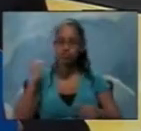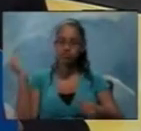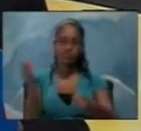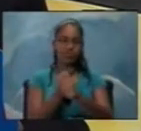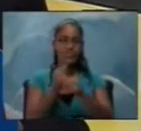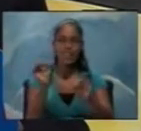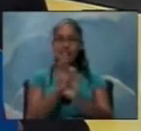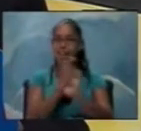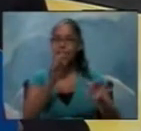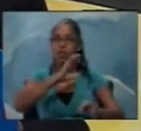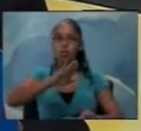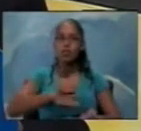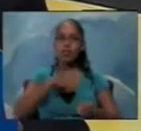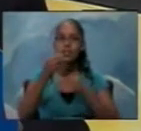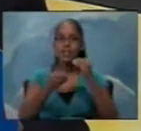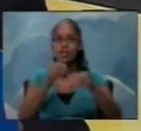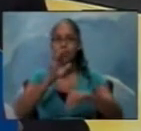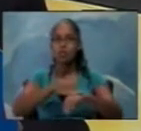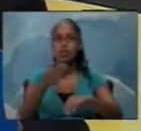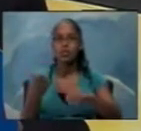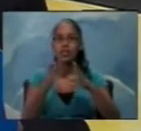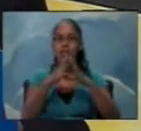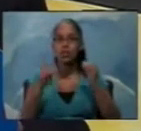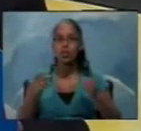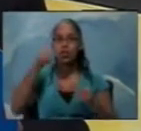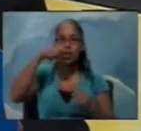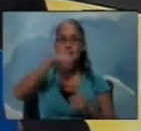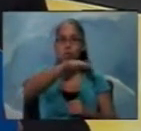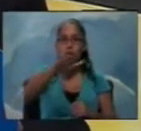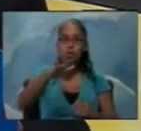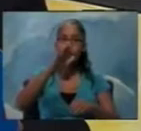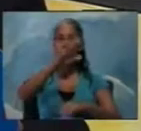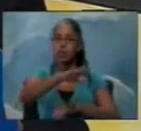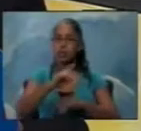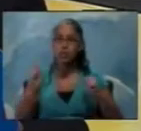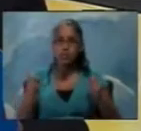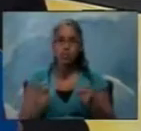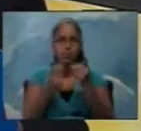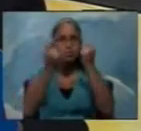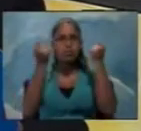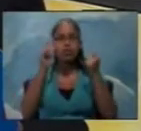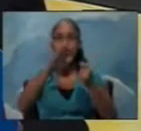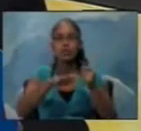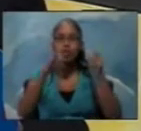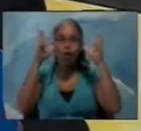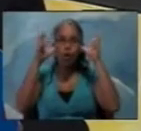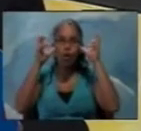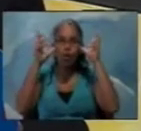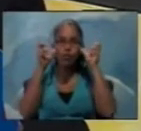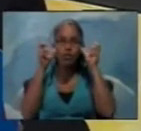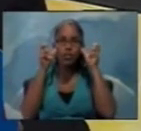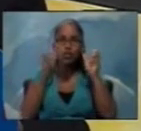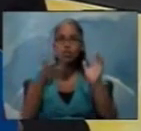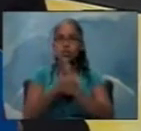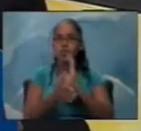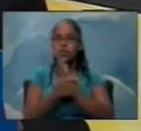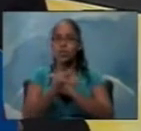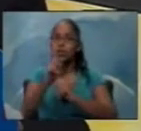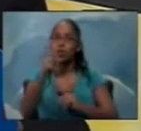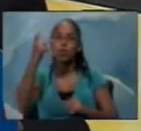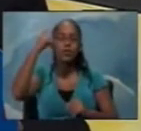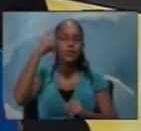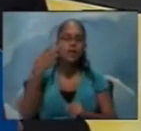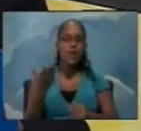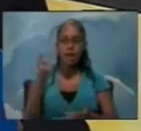hacerle, porque todo el pueblo estaba suspenso oyéndole. Sucedió un día que enseñando Jesús